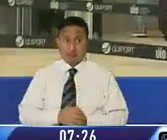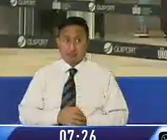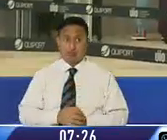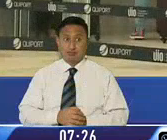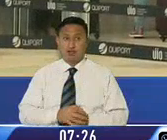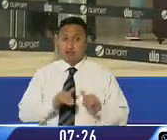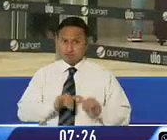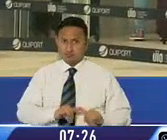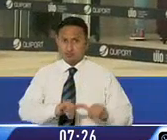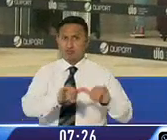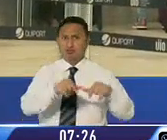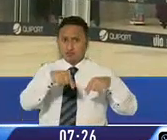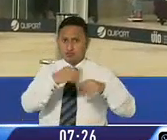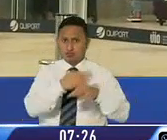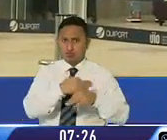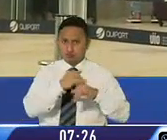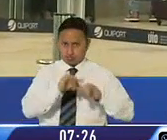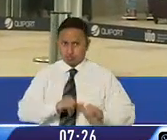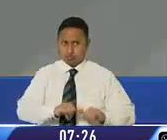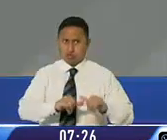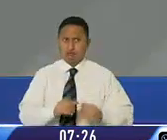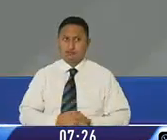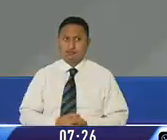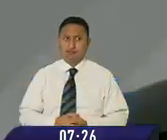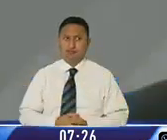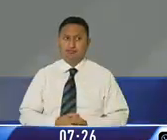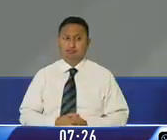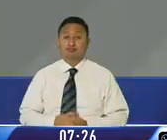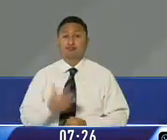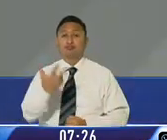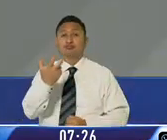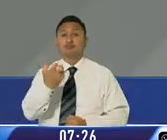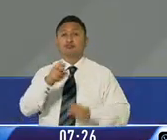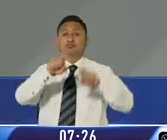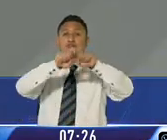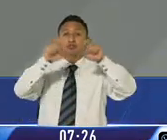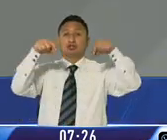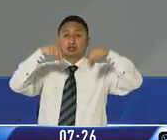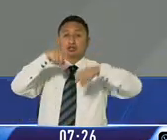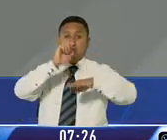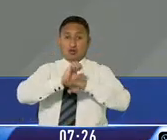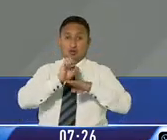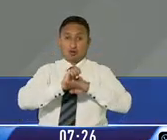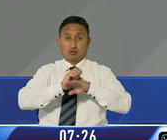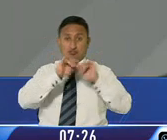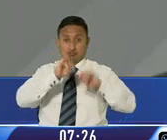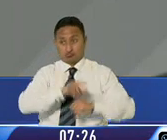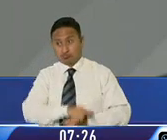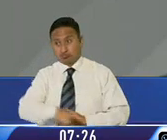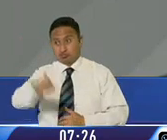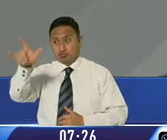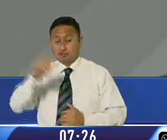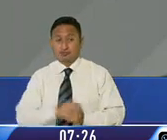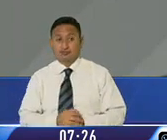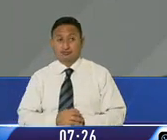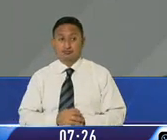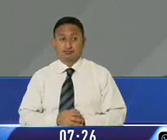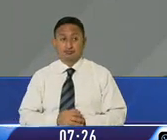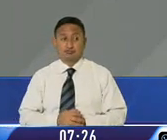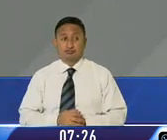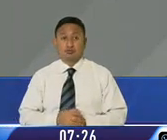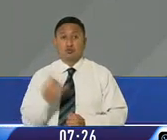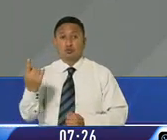2018 continúan funcionando pese a la pandemia. 13 aerolíneas que están operando en el Ecuador actualmente, solamente no